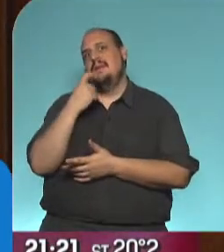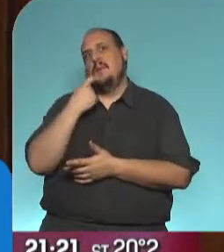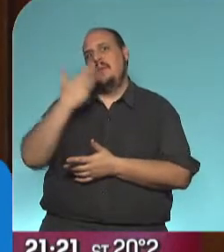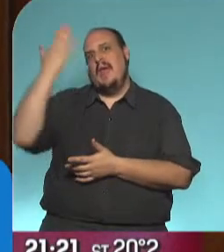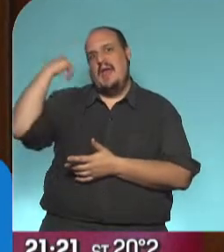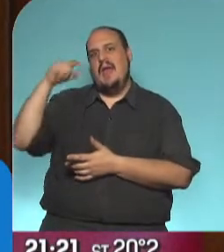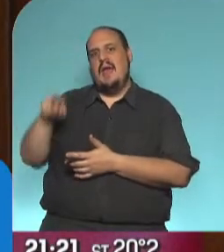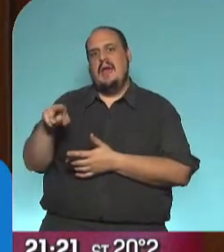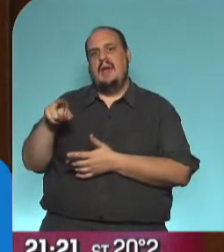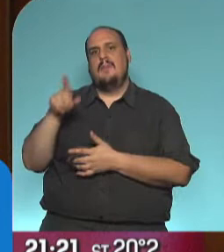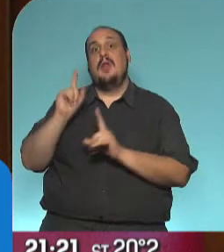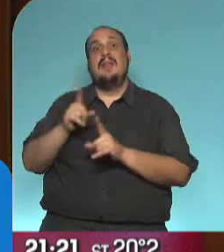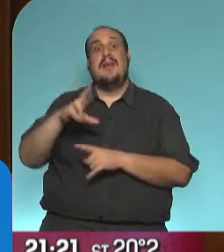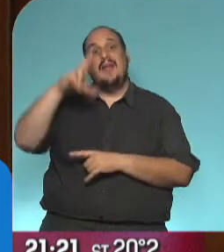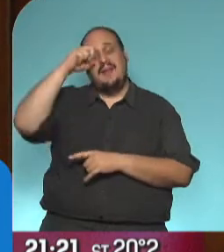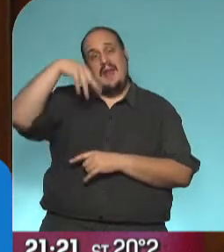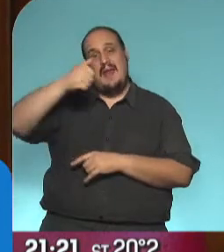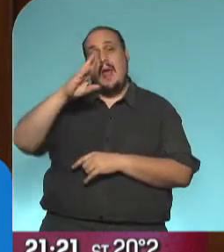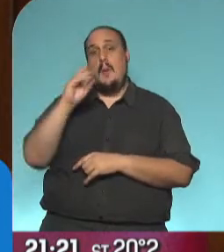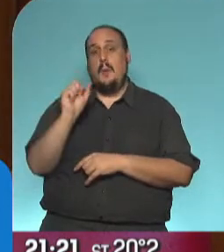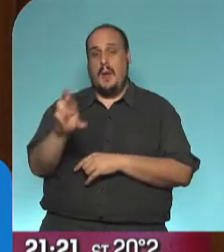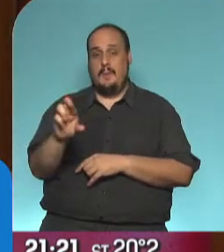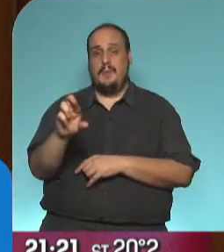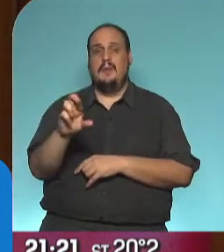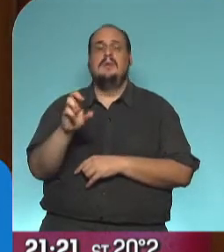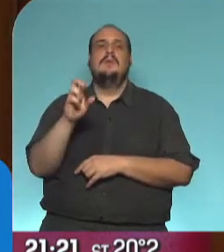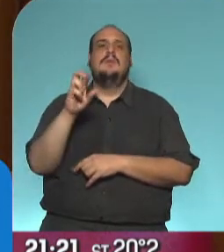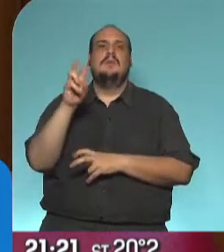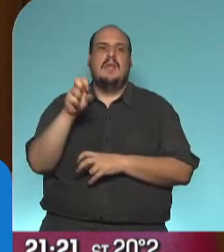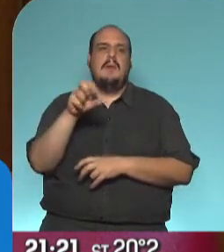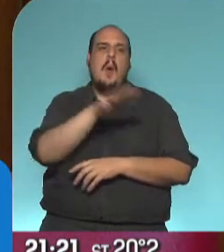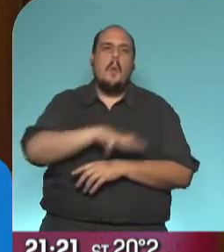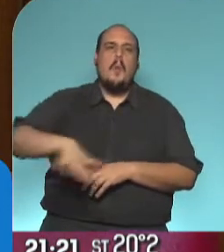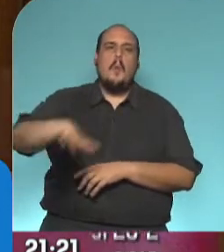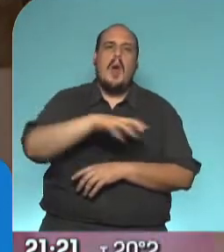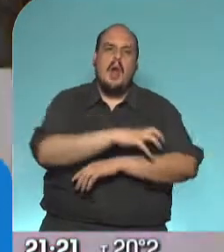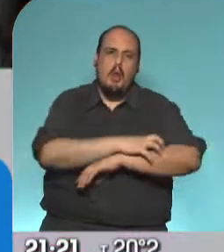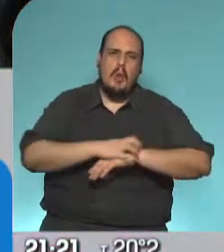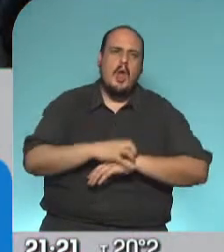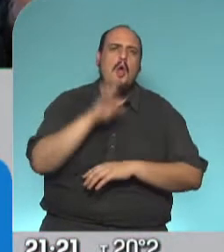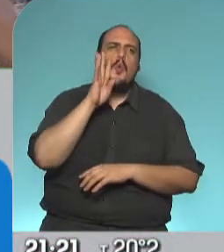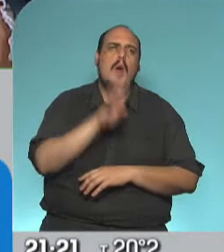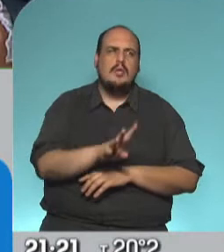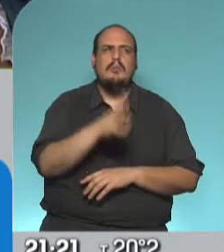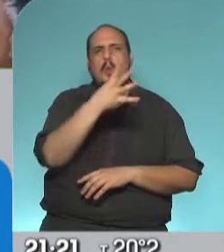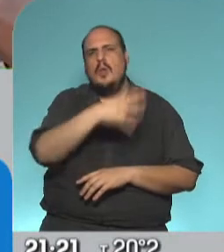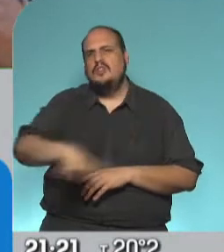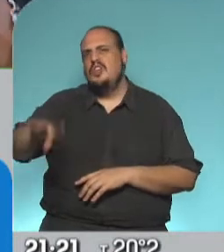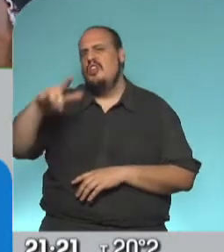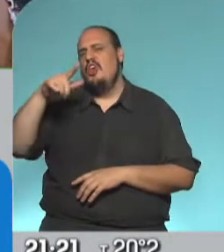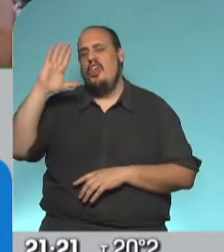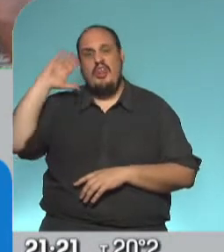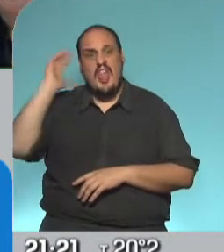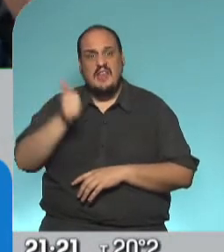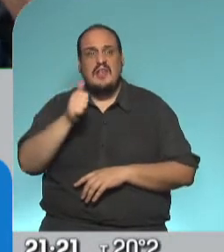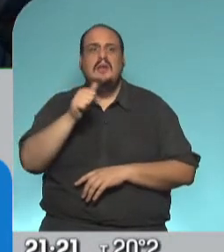enorme trabajo de RENAVAP, que fue el registro de los 4.400 barrios populares, 4.416 barrios